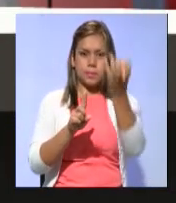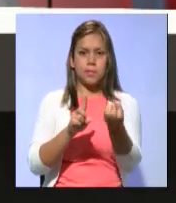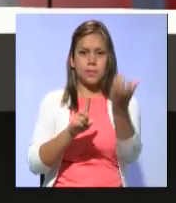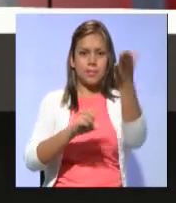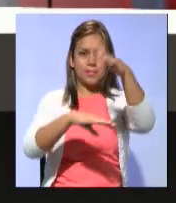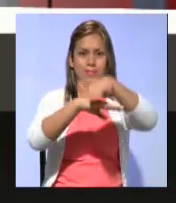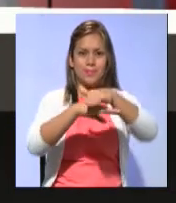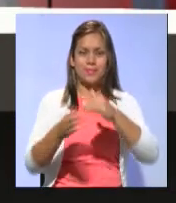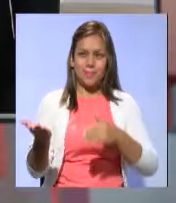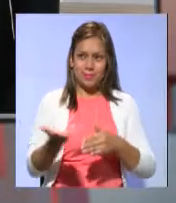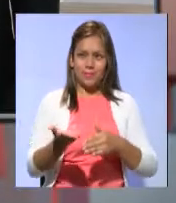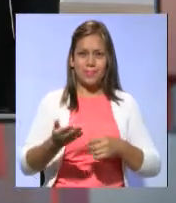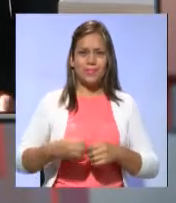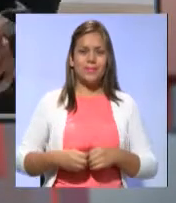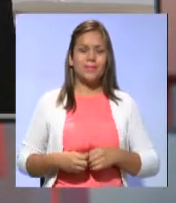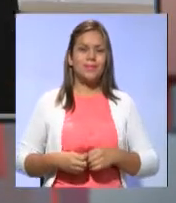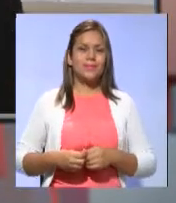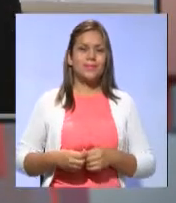tardes.